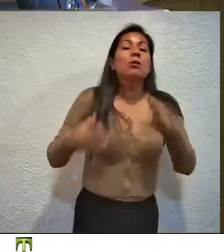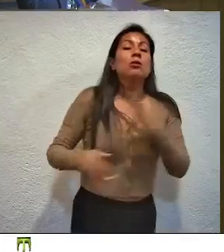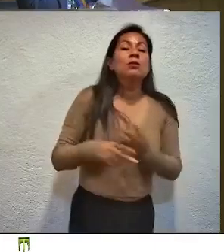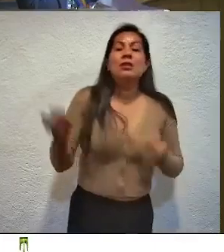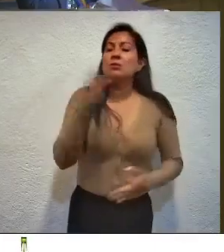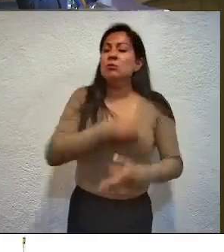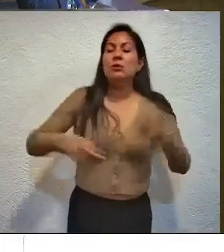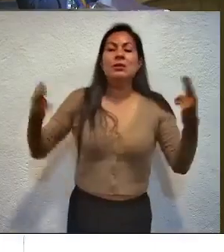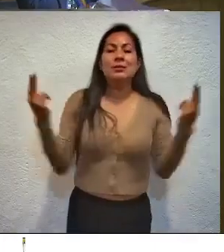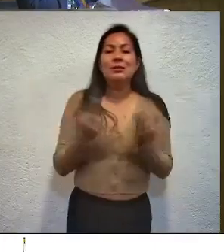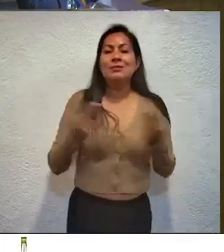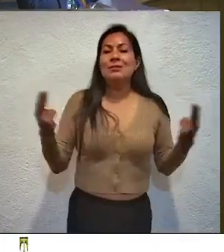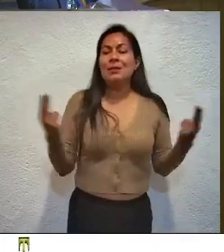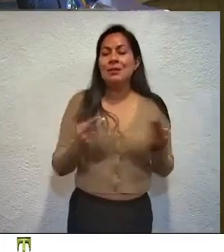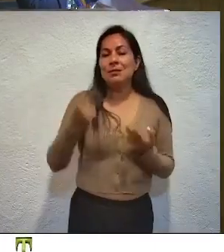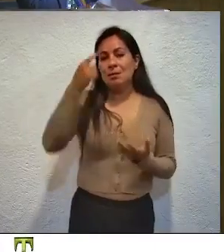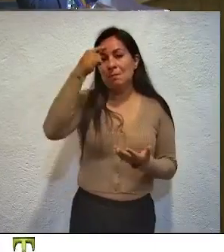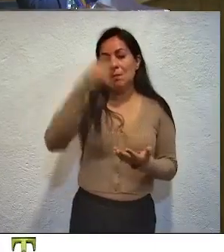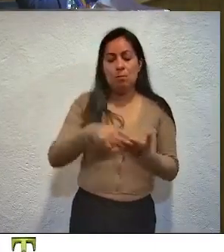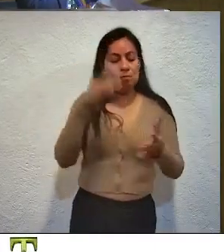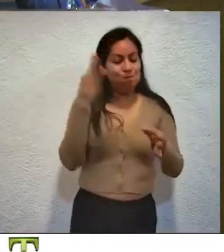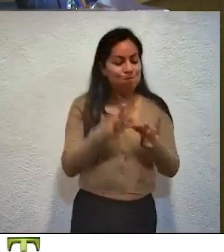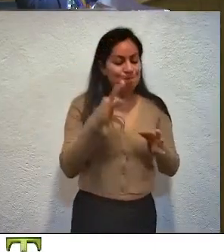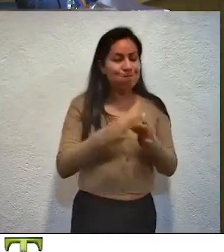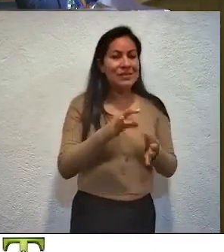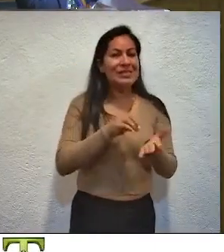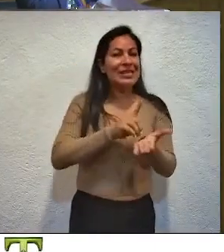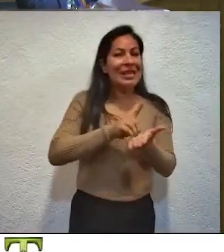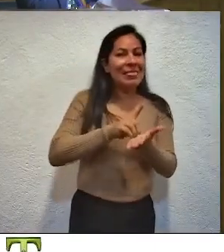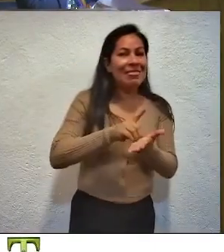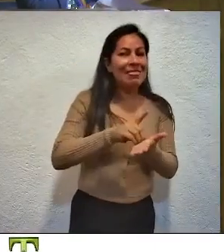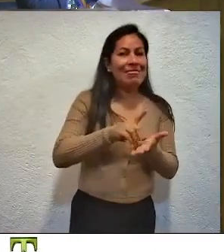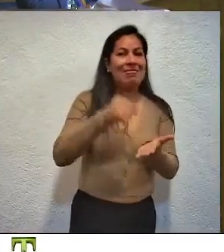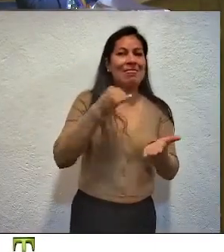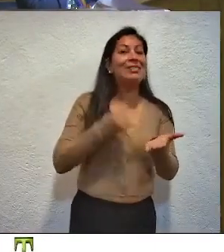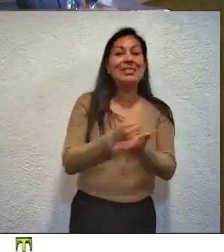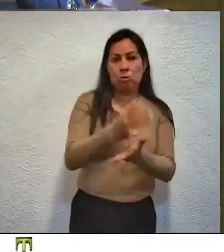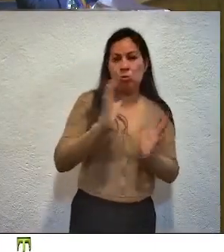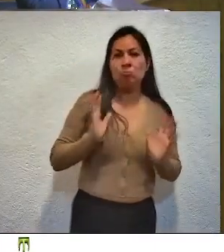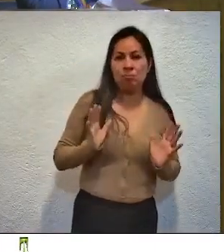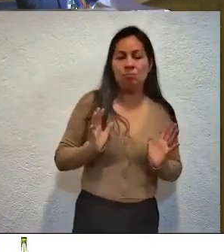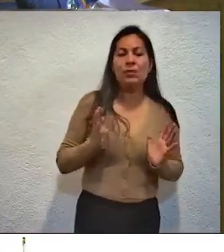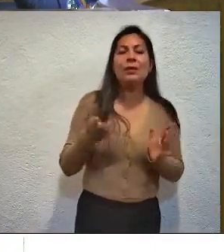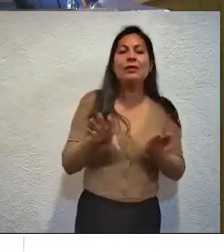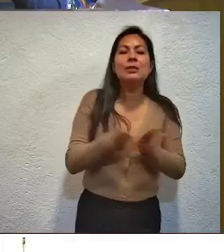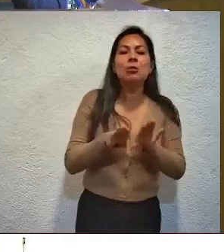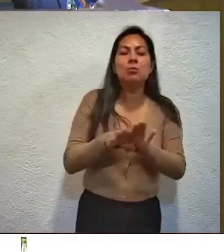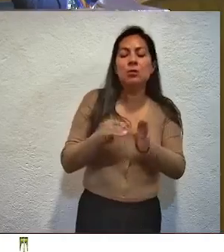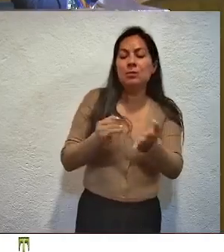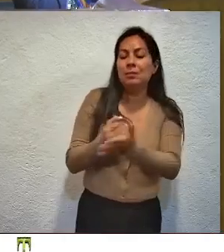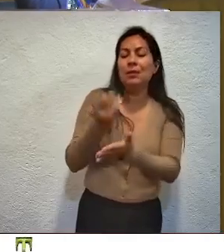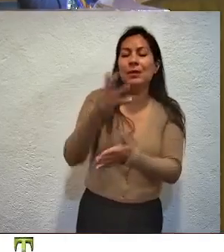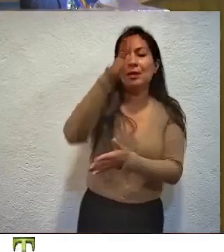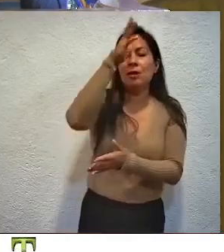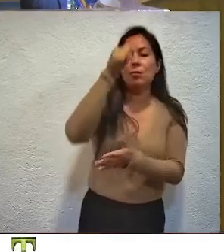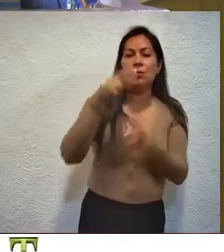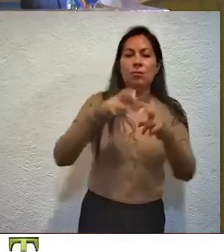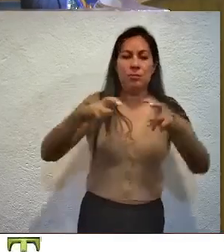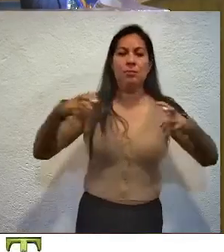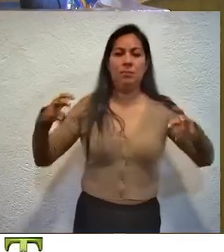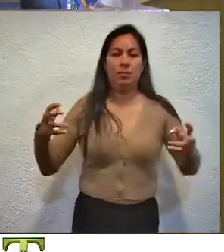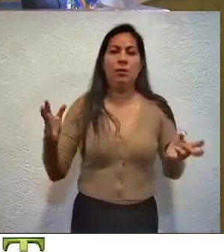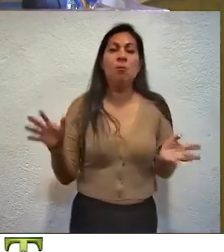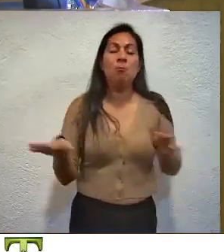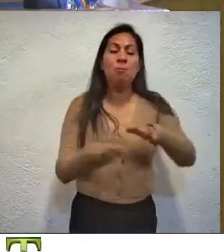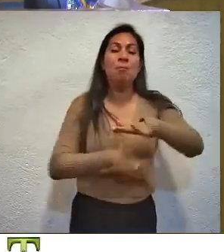acciones necesarias tendentes al debido cumplimiento de la sentencia de mérito, así como a lo determinado en el presente acuerdo plenario,